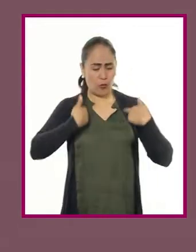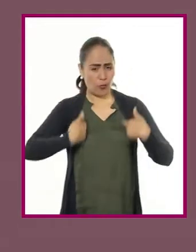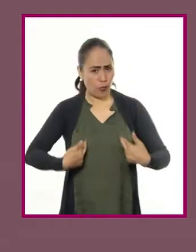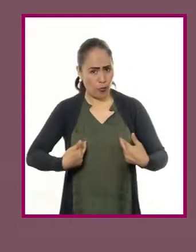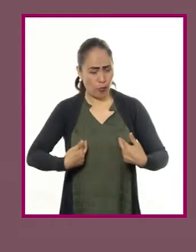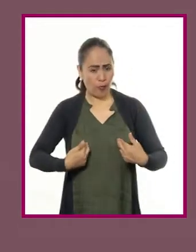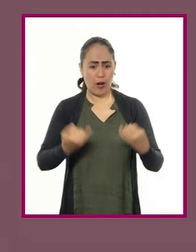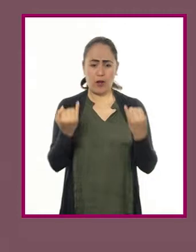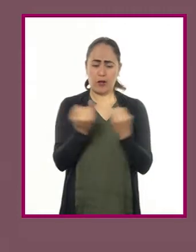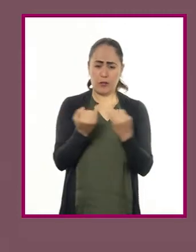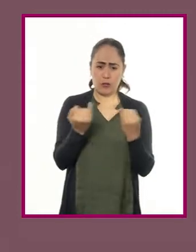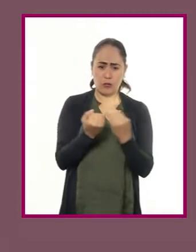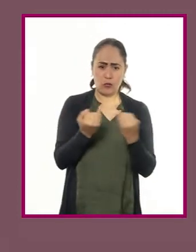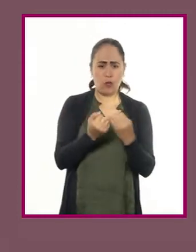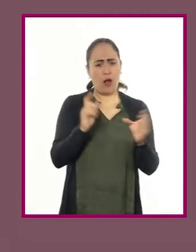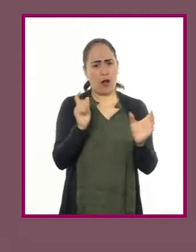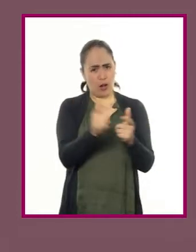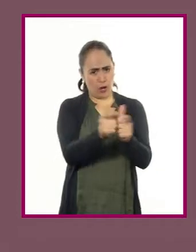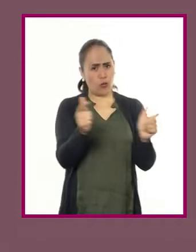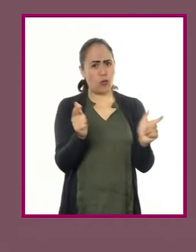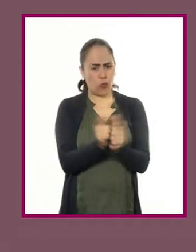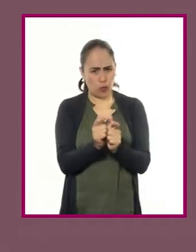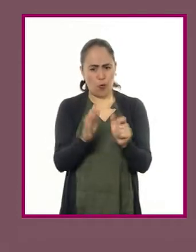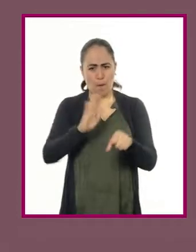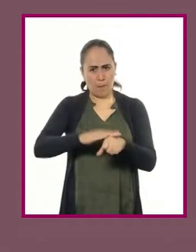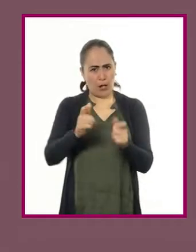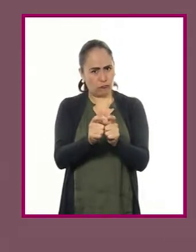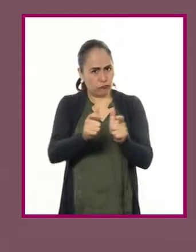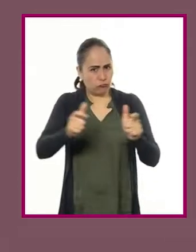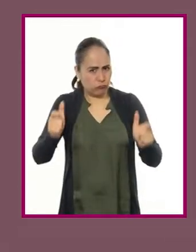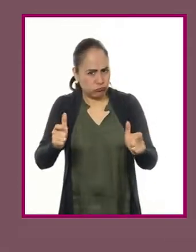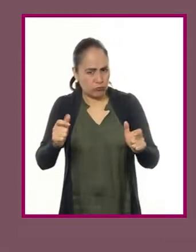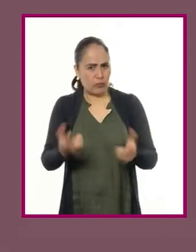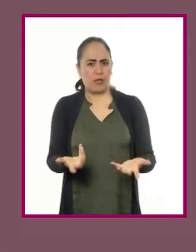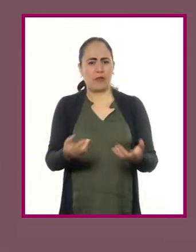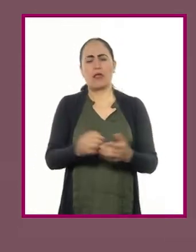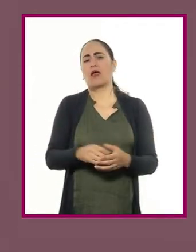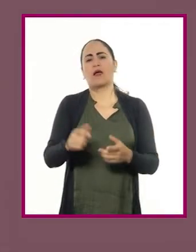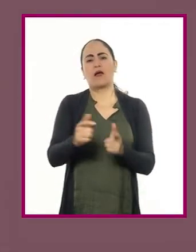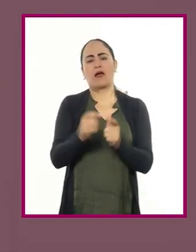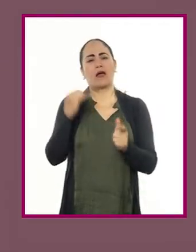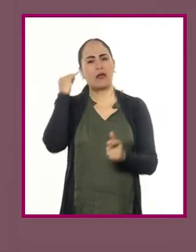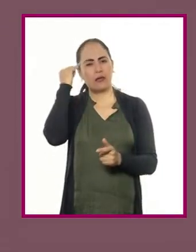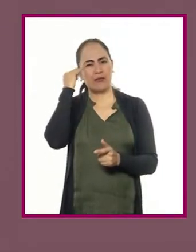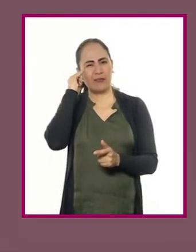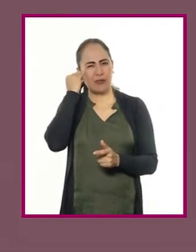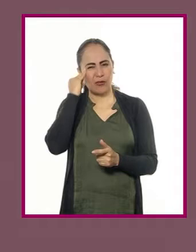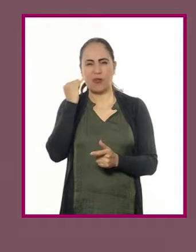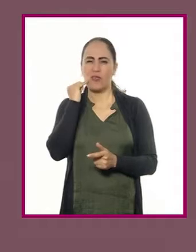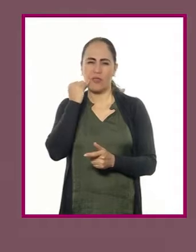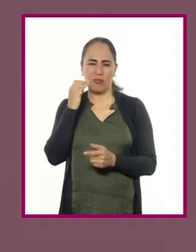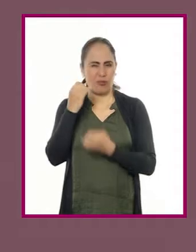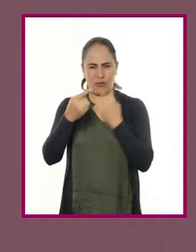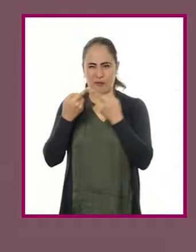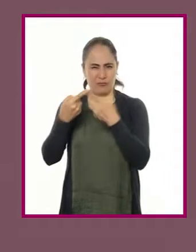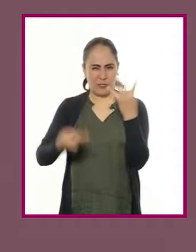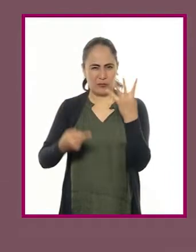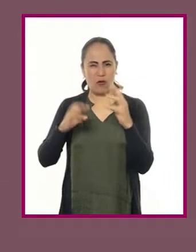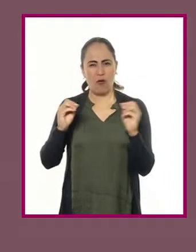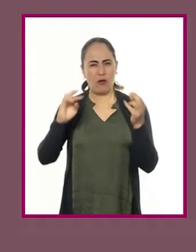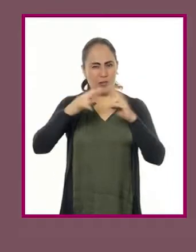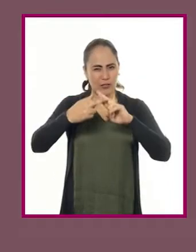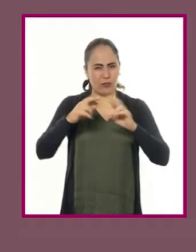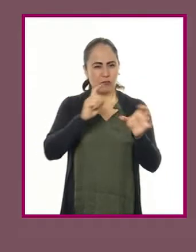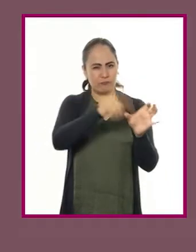y pertenencia a grupos representativos de tipo gremial, étnico o religioso. Estas instancias